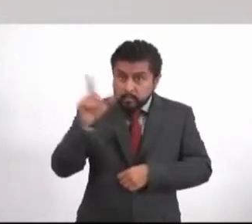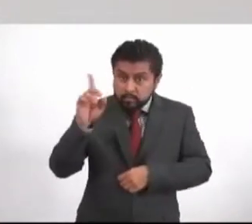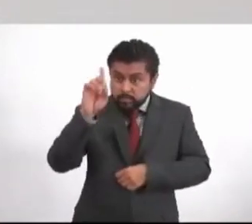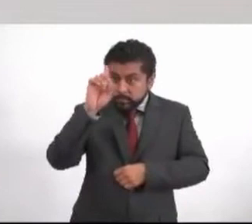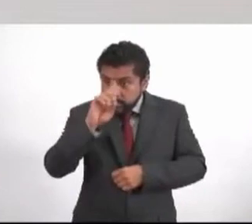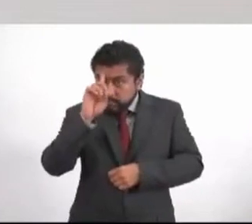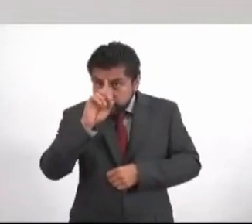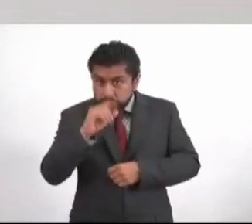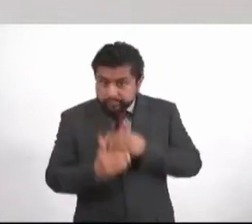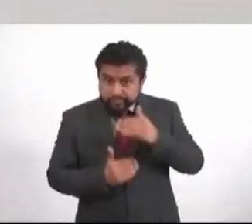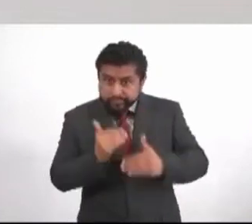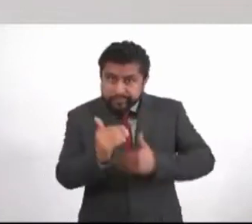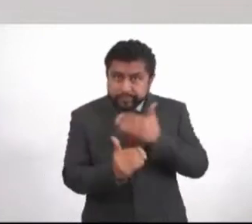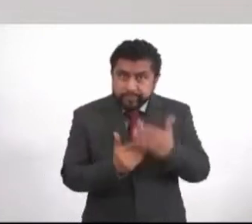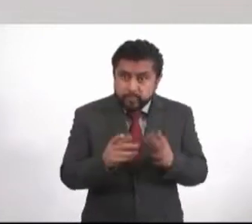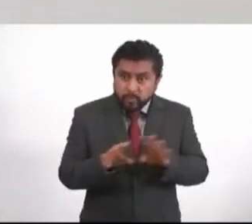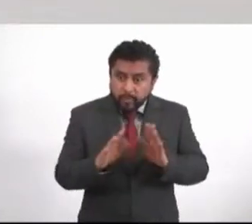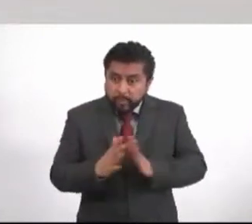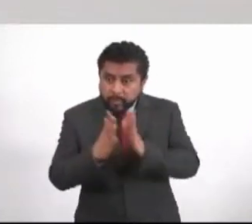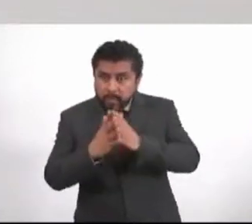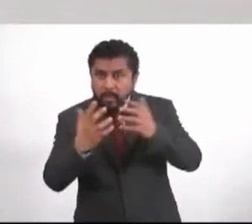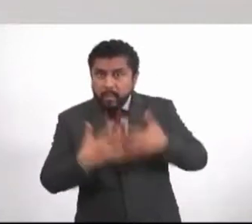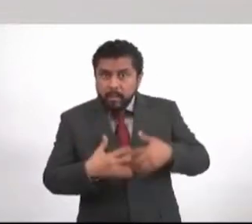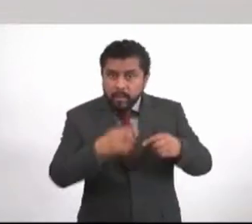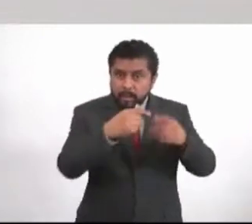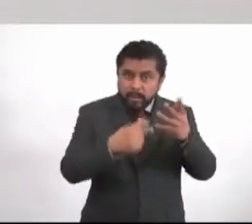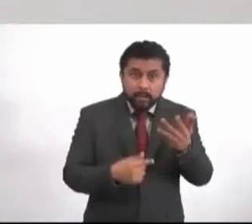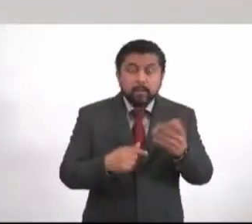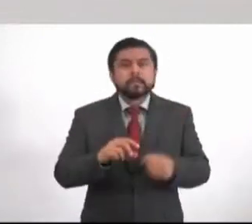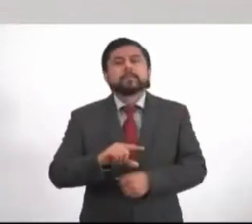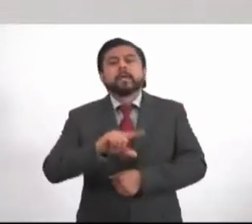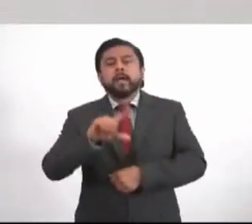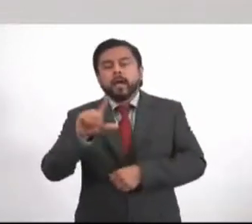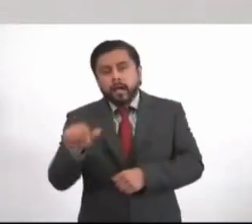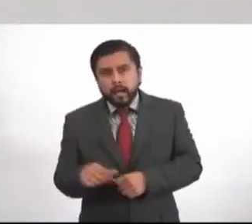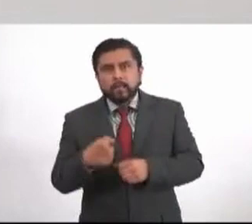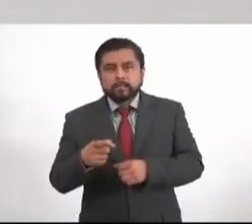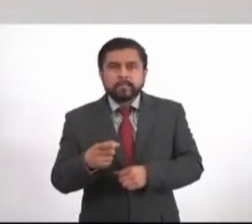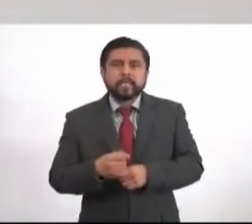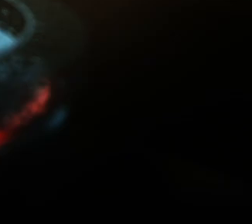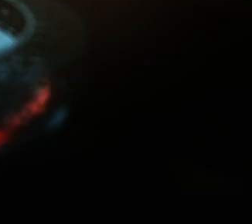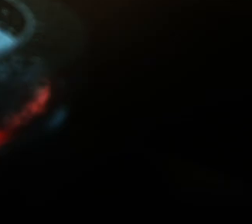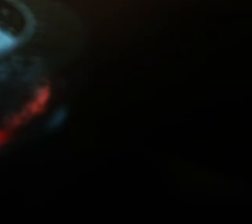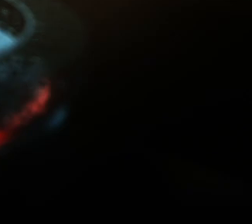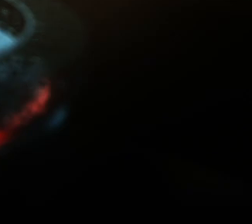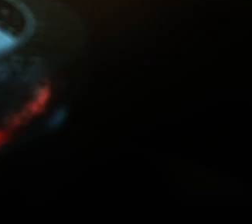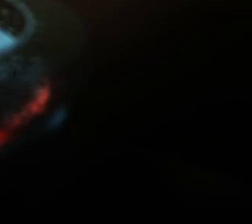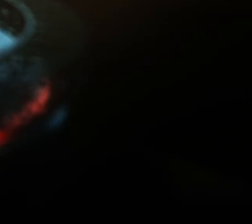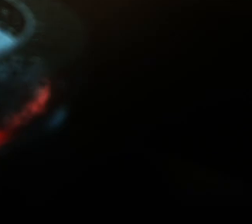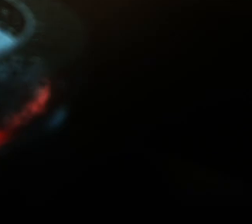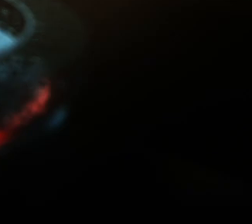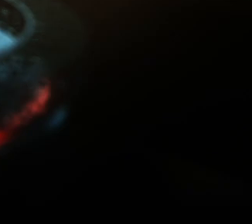es el proyecto ejecutivo, cómo es la participación de las empresas. En ese momento, pues, obviamente, lo informamos. Es claro que no